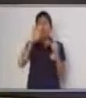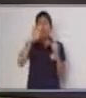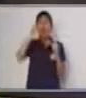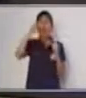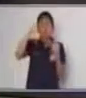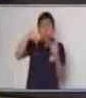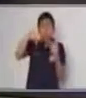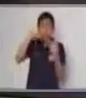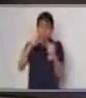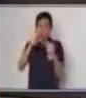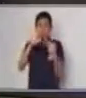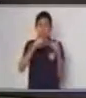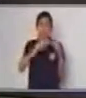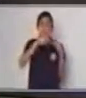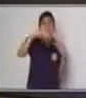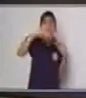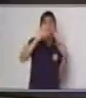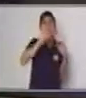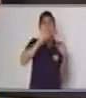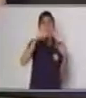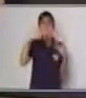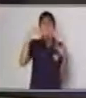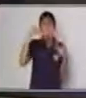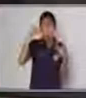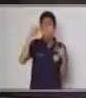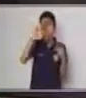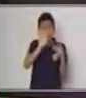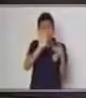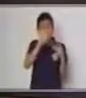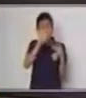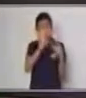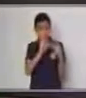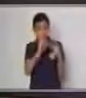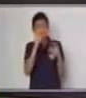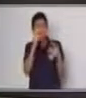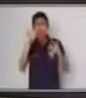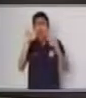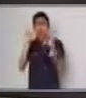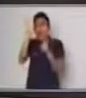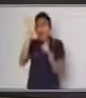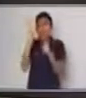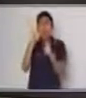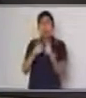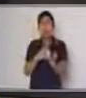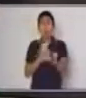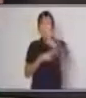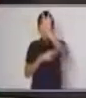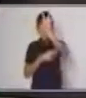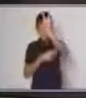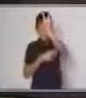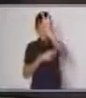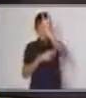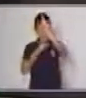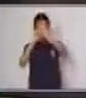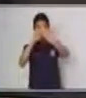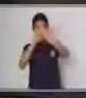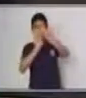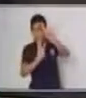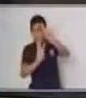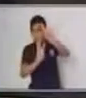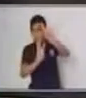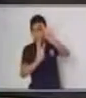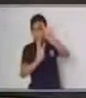factores que me quedaron del lado derecho. 3 por 3 es